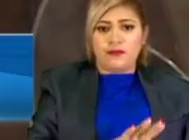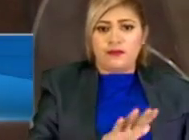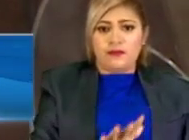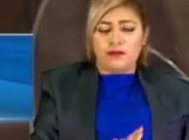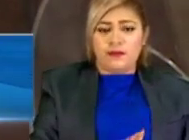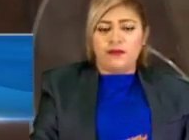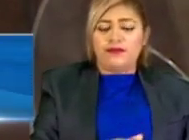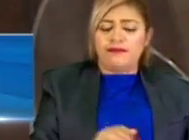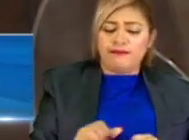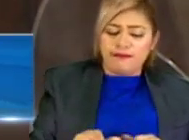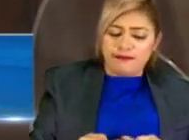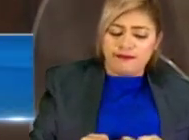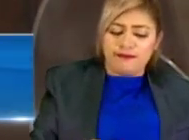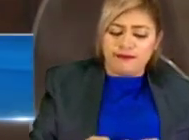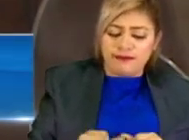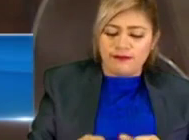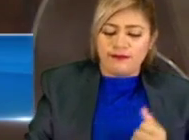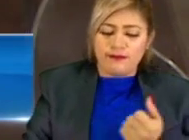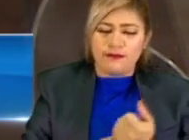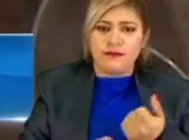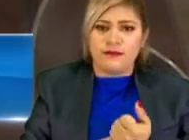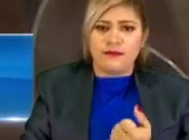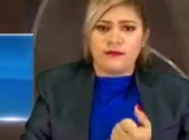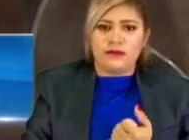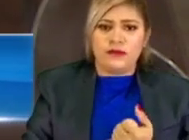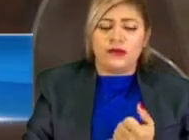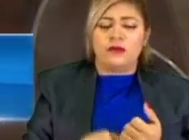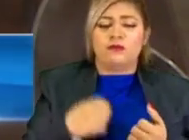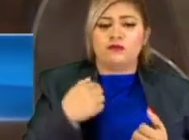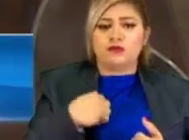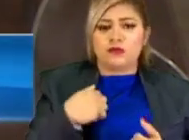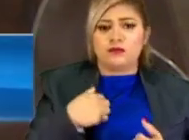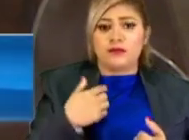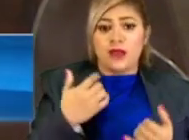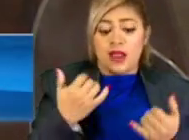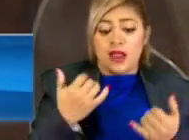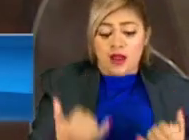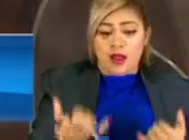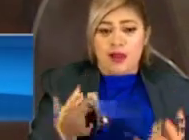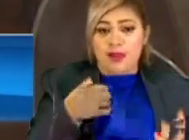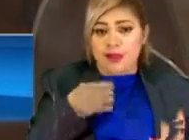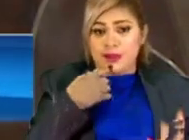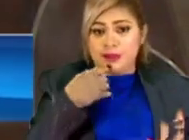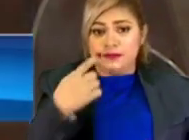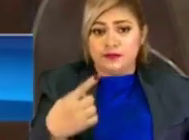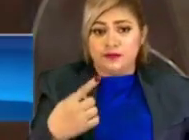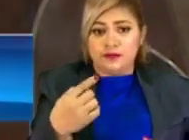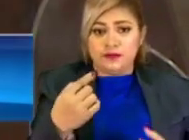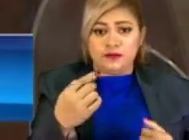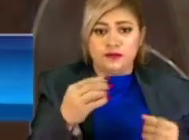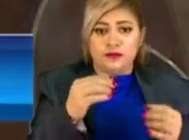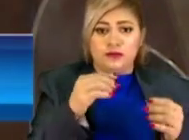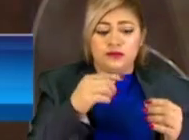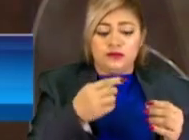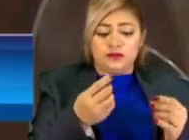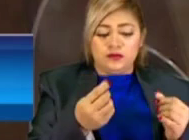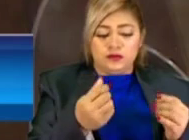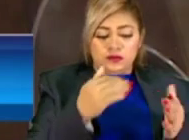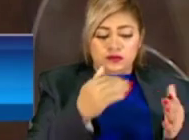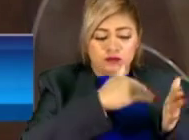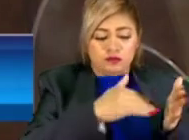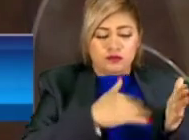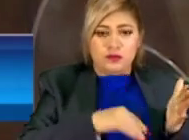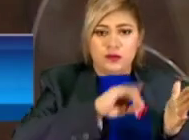A continuación, menciono los desembolsos realizados de julio a diciembre